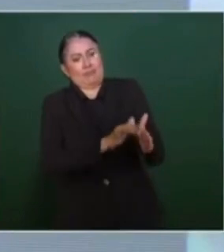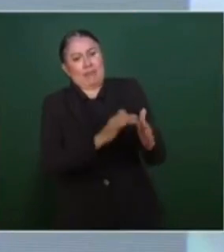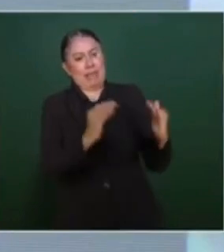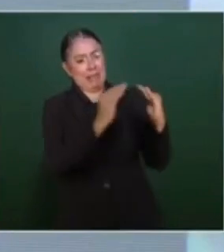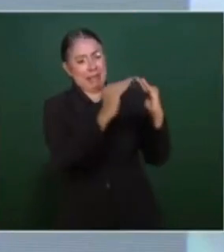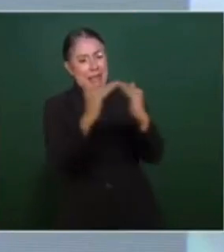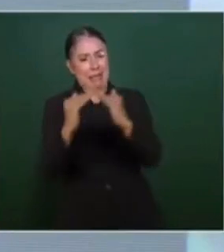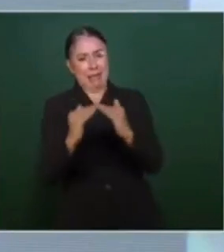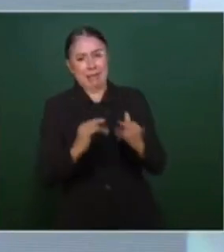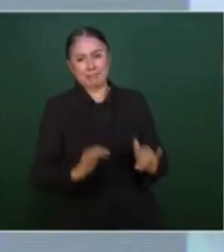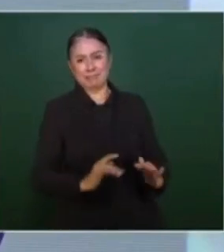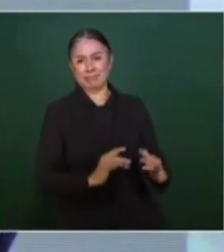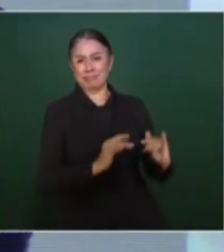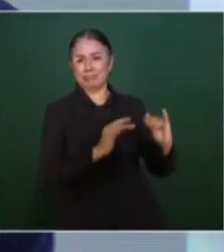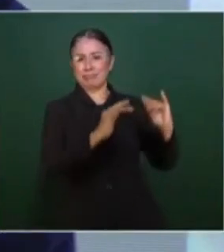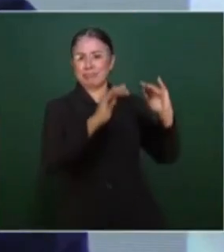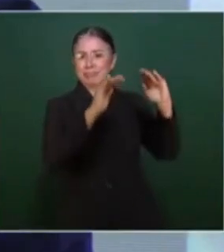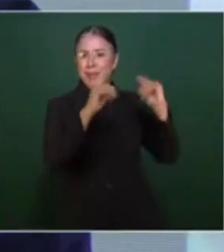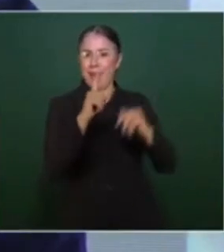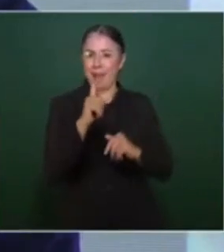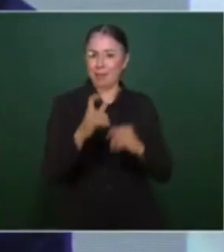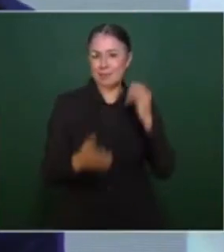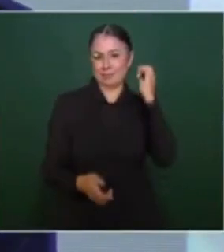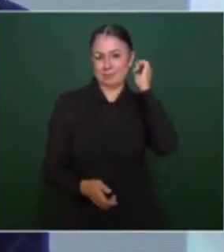Tabasco. ¿Por qué esto?